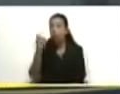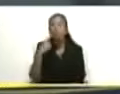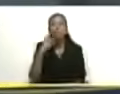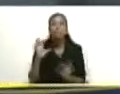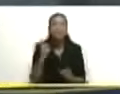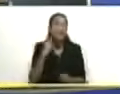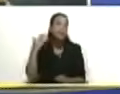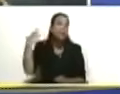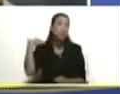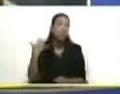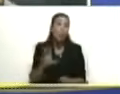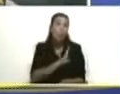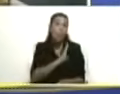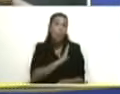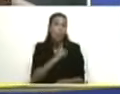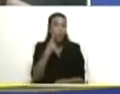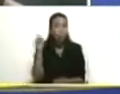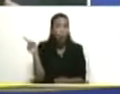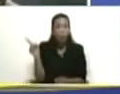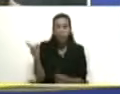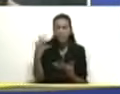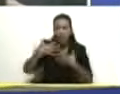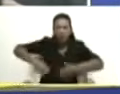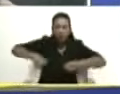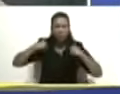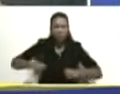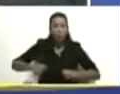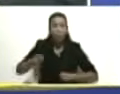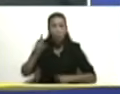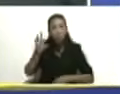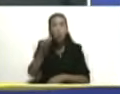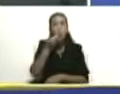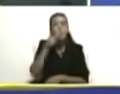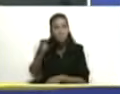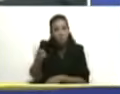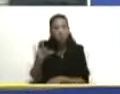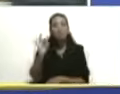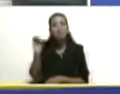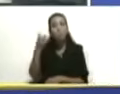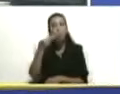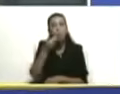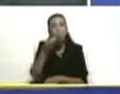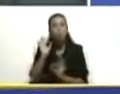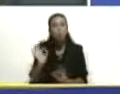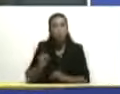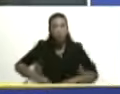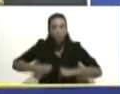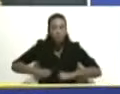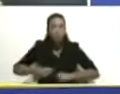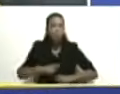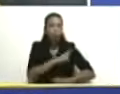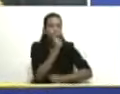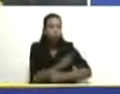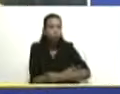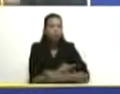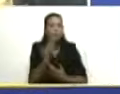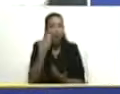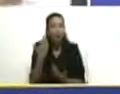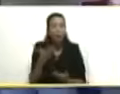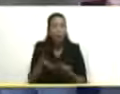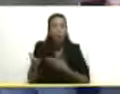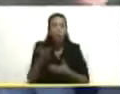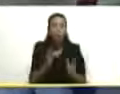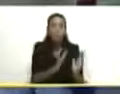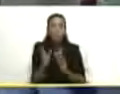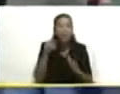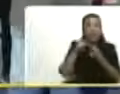venezolana. Cuando usted ve a alguien maciado, le dice, está comiendo fororo y ahora es Nutrifororo para que lleguen los clap.